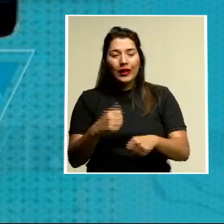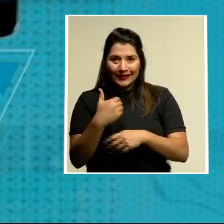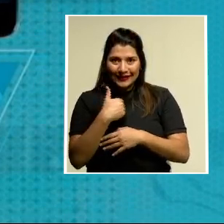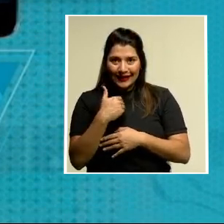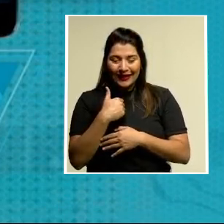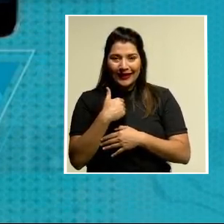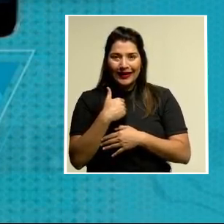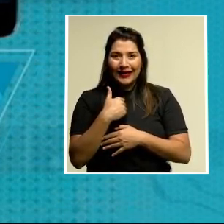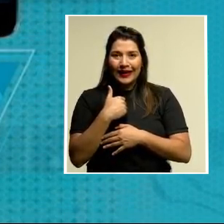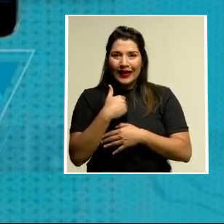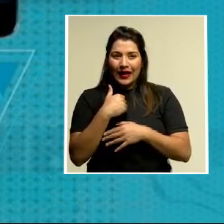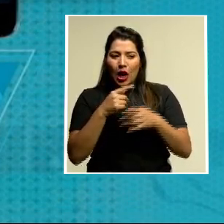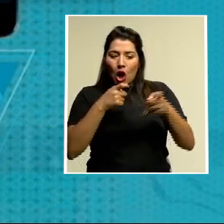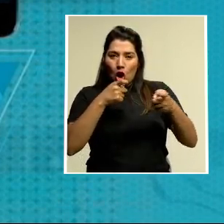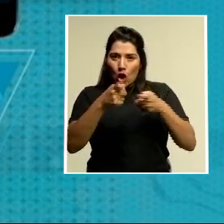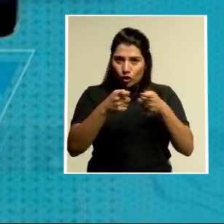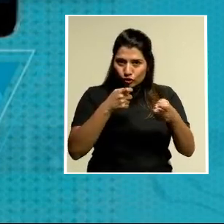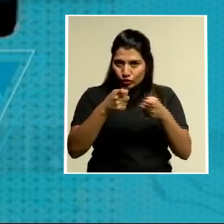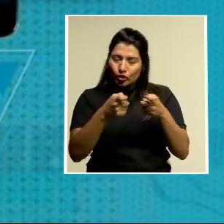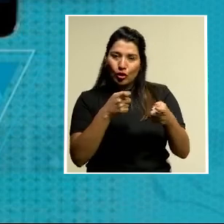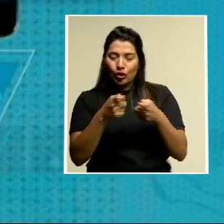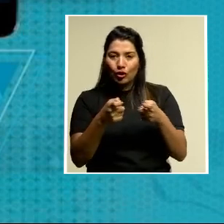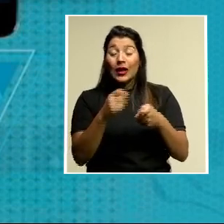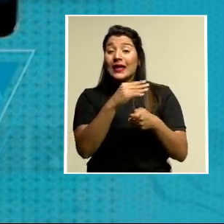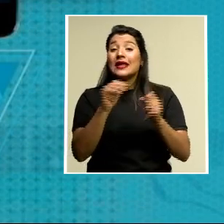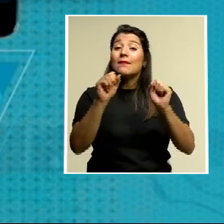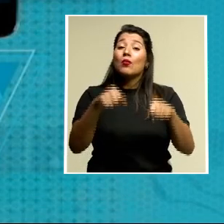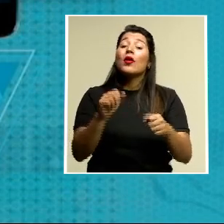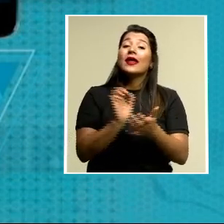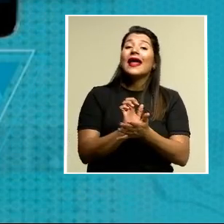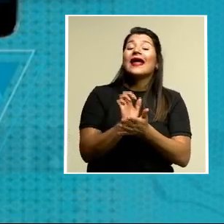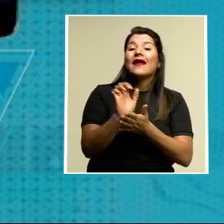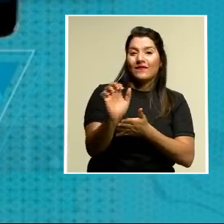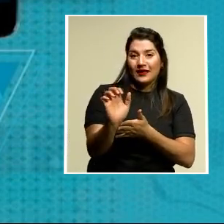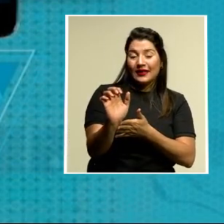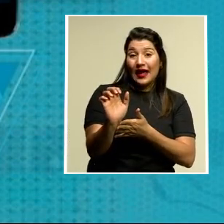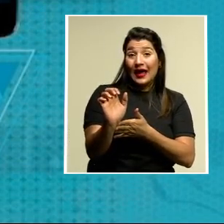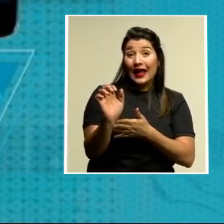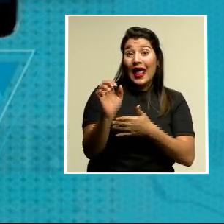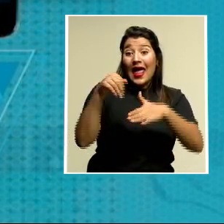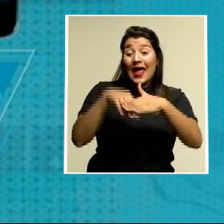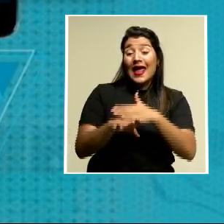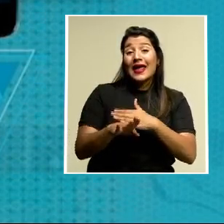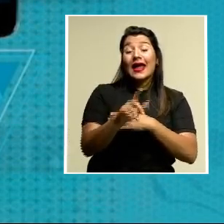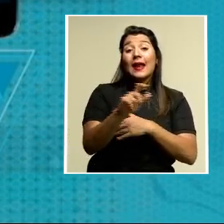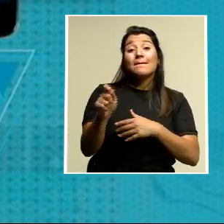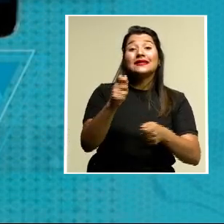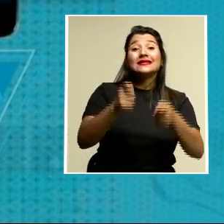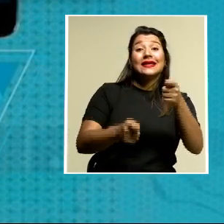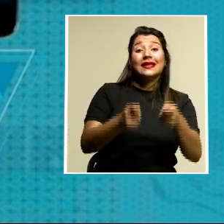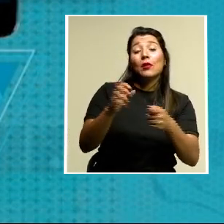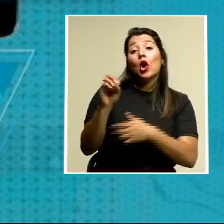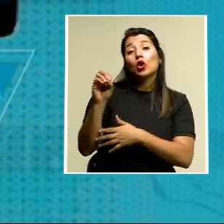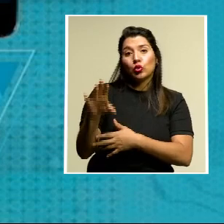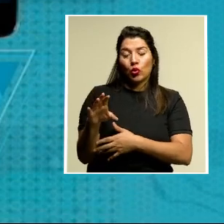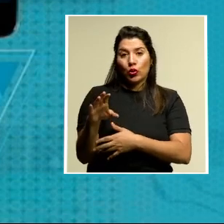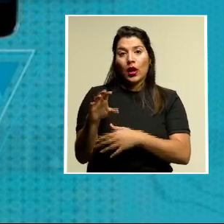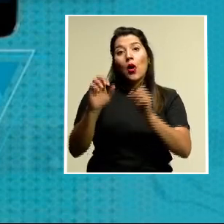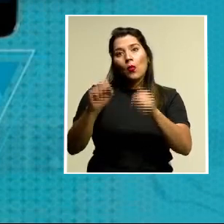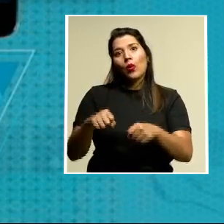ese control de la movilidad y evitarnos entrar justamente para el mes de septiembre, octubre, en